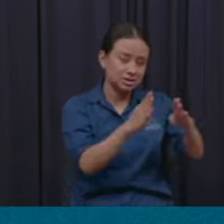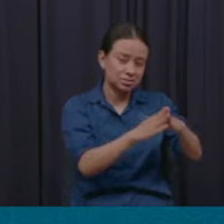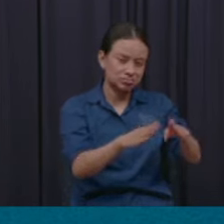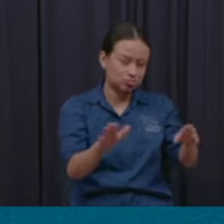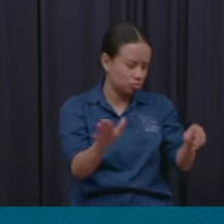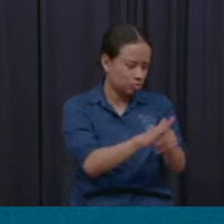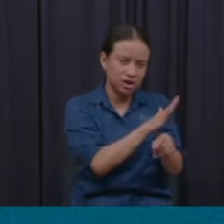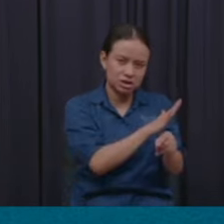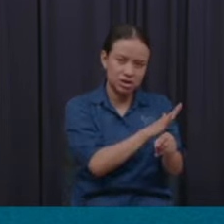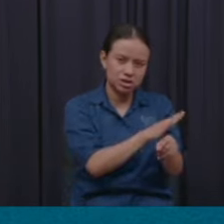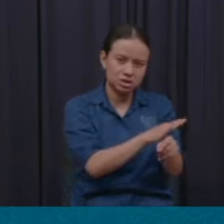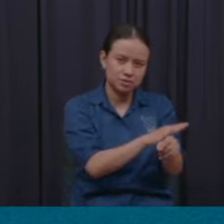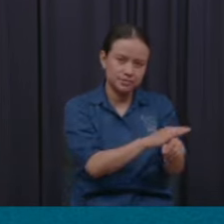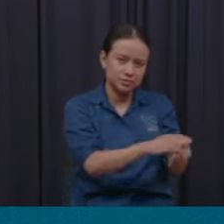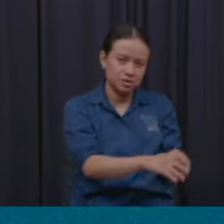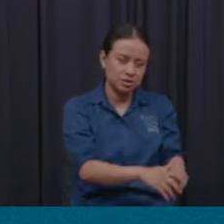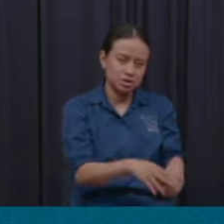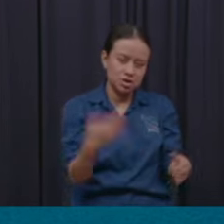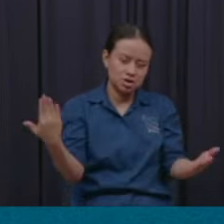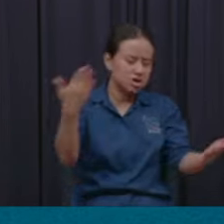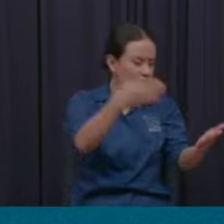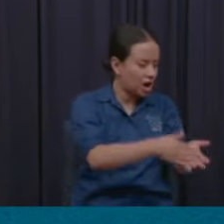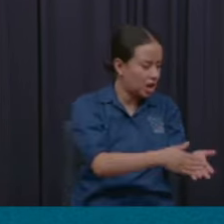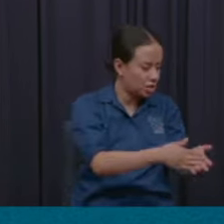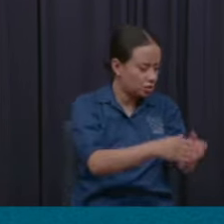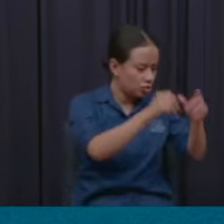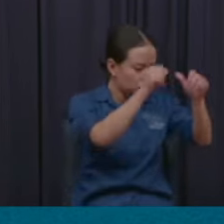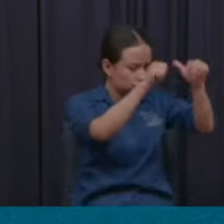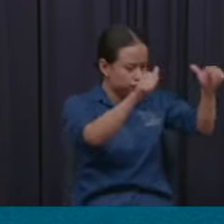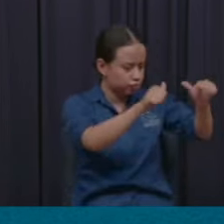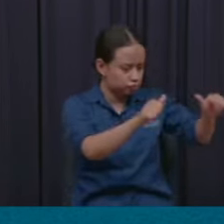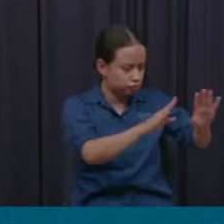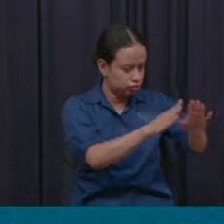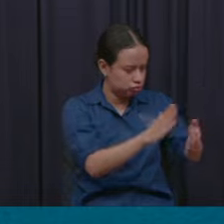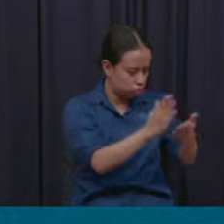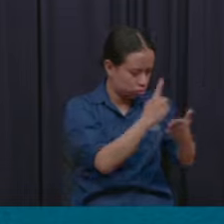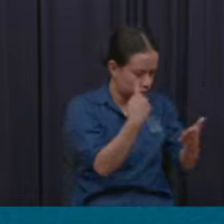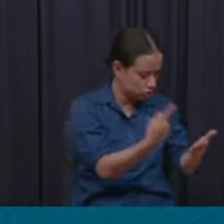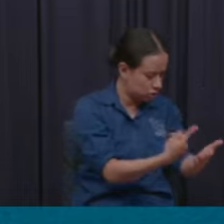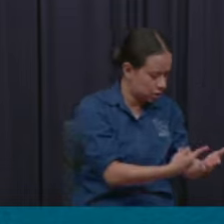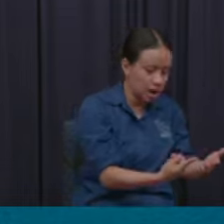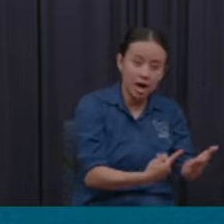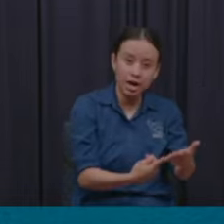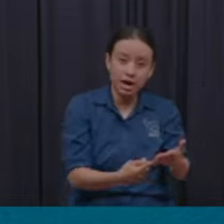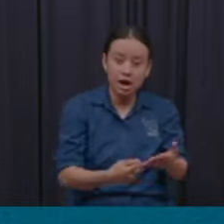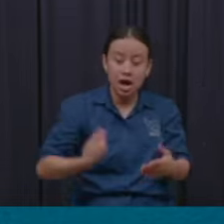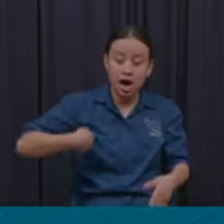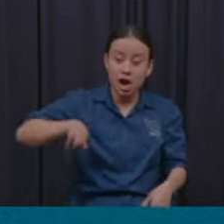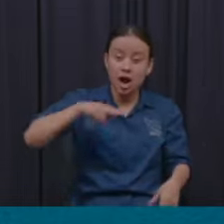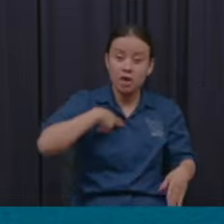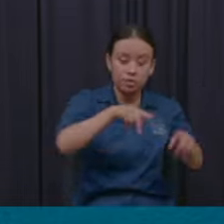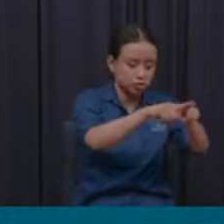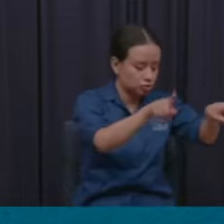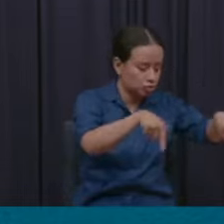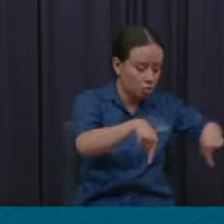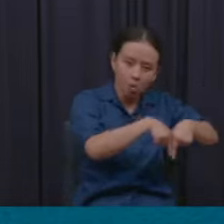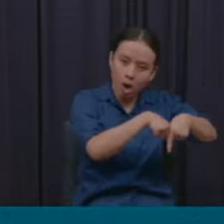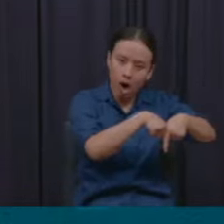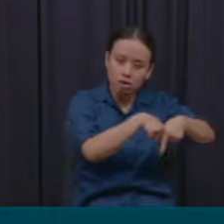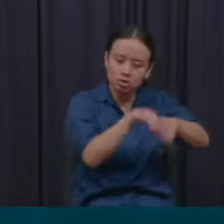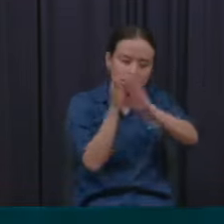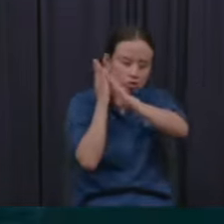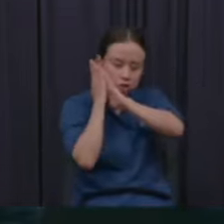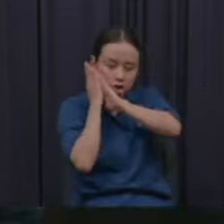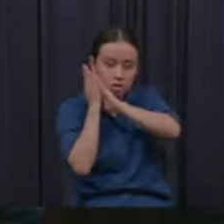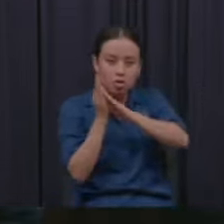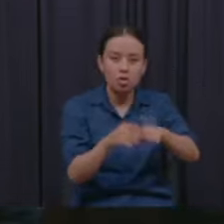los pastores, ¿verdad? Directo a nuestro escritorio, a nuestro cuarto, a leer la Biblia otra vez al escritorio y al salir a la